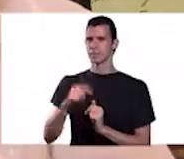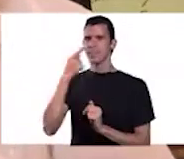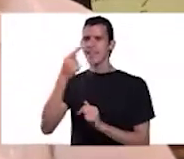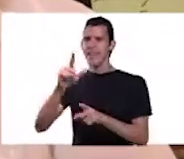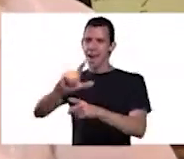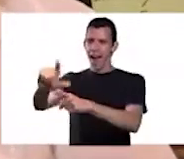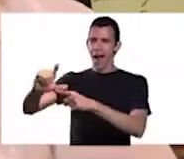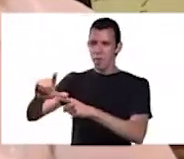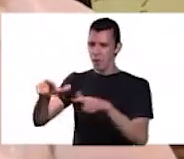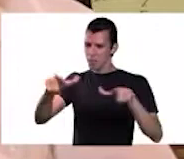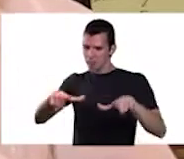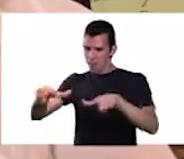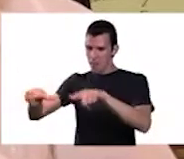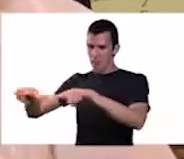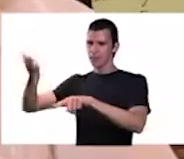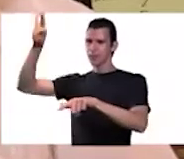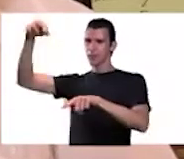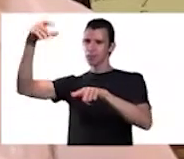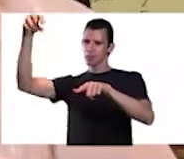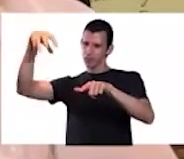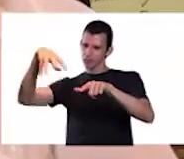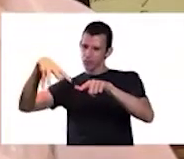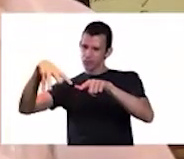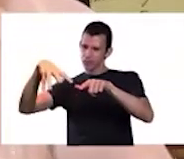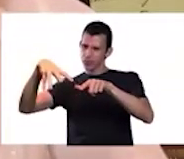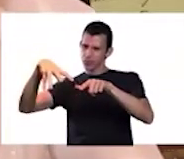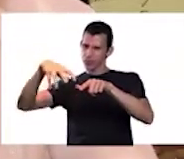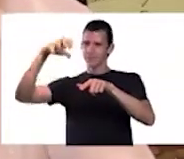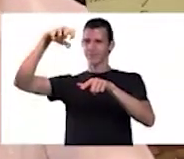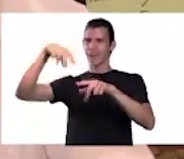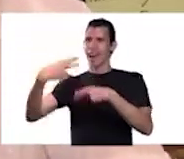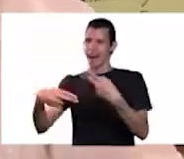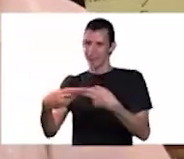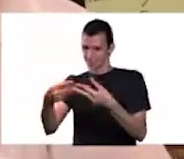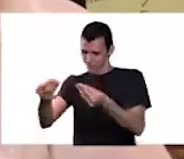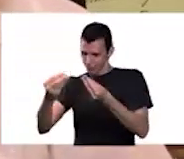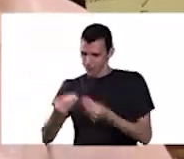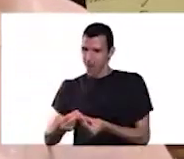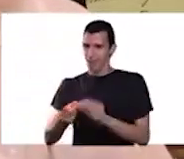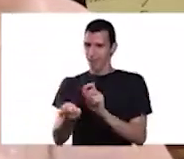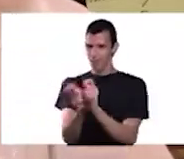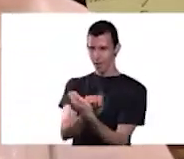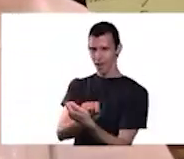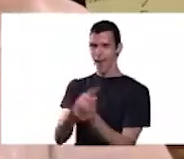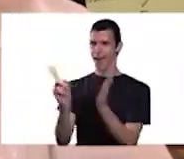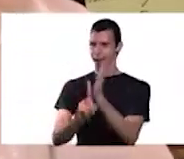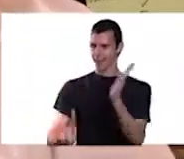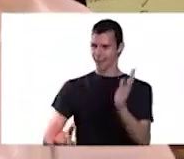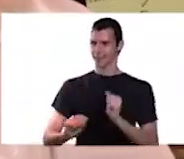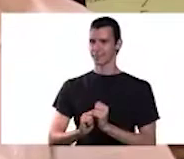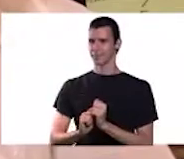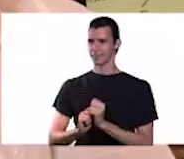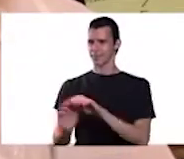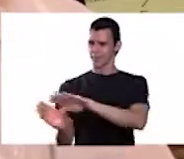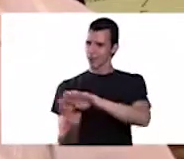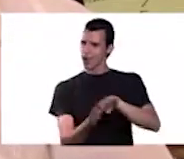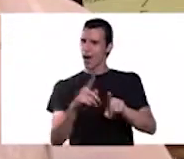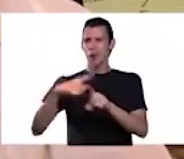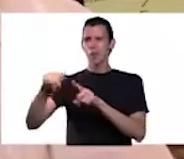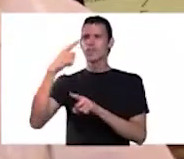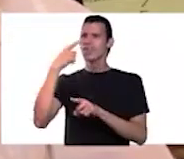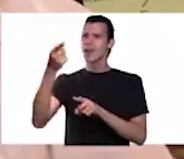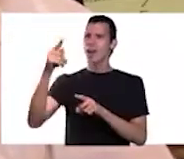los paneles solares, vemos florecer las turbinas eólicas, vemos